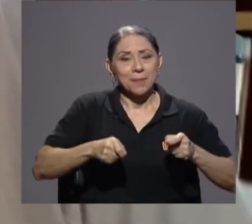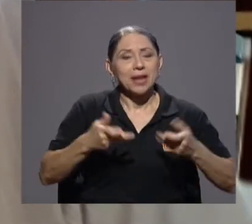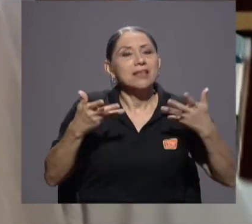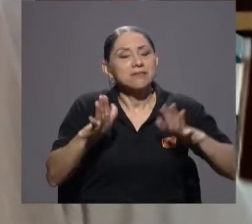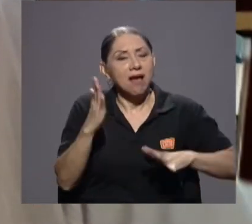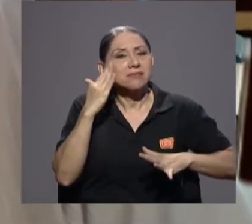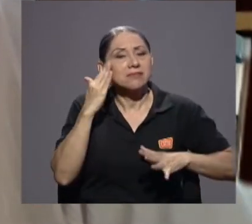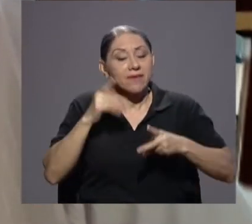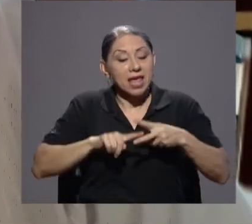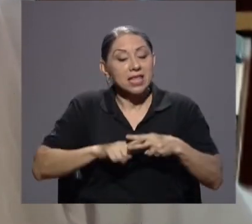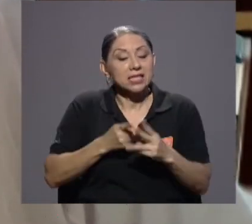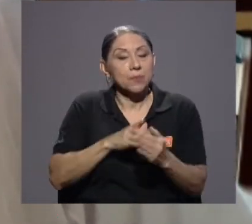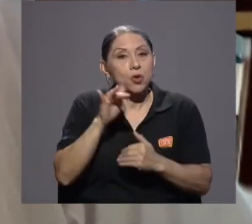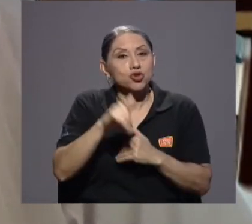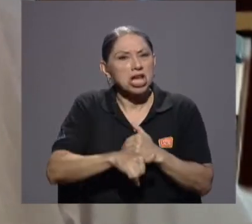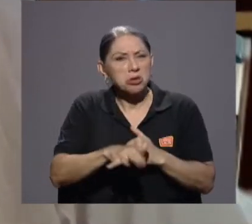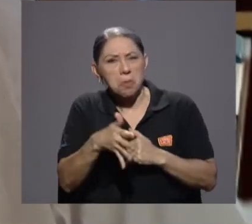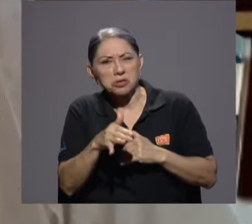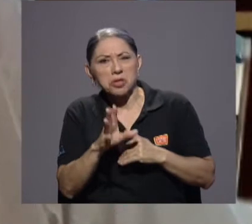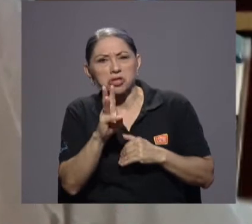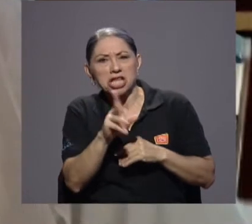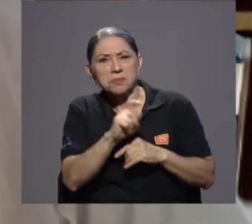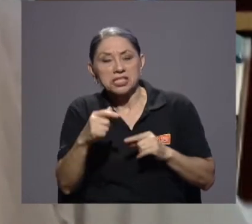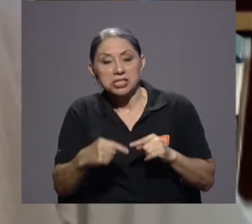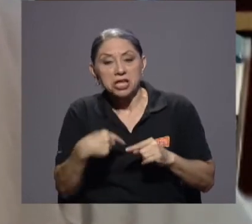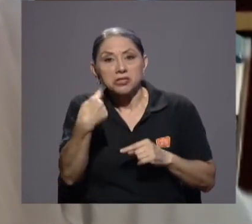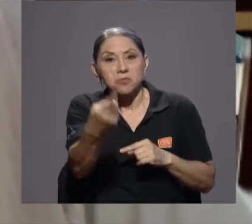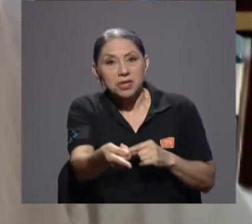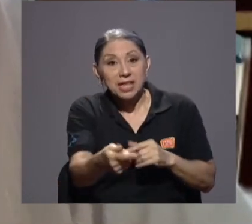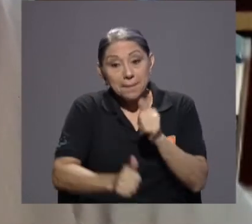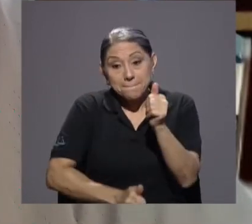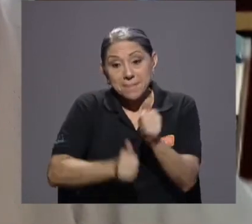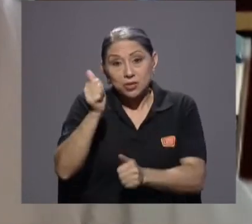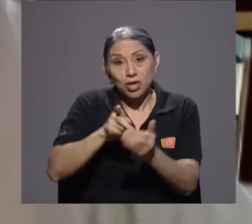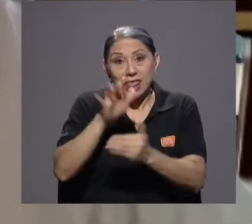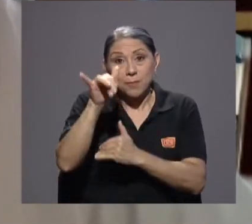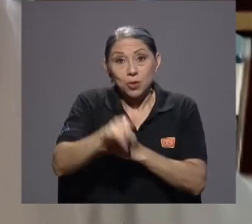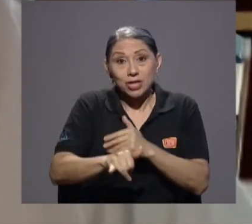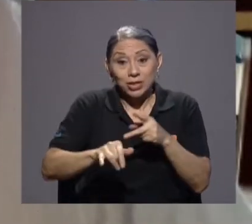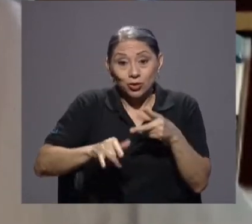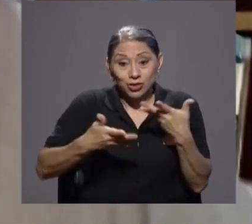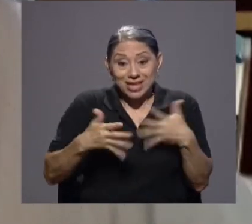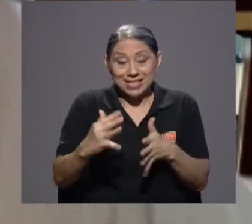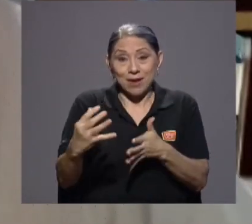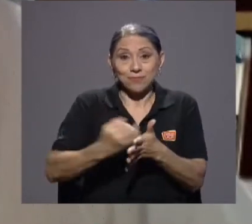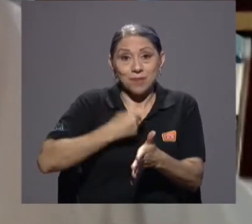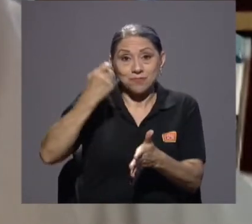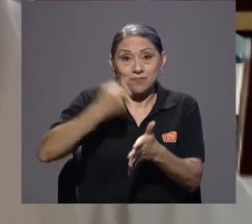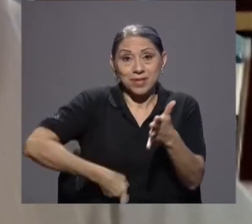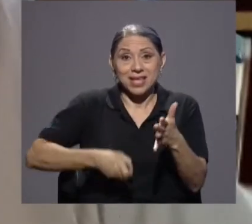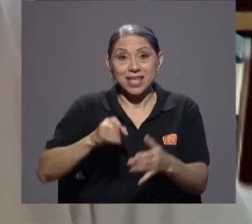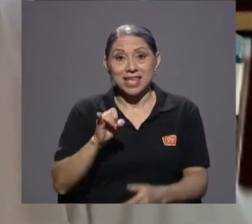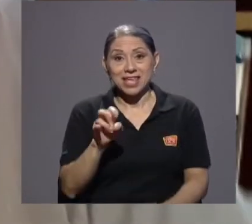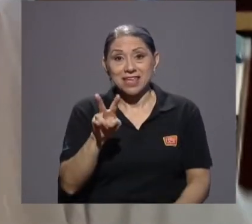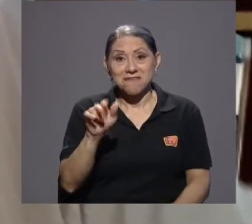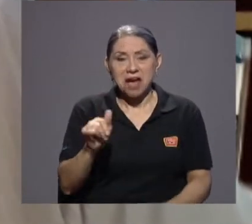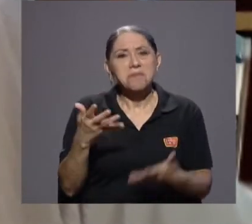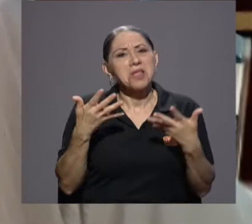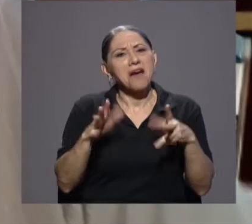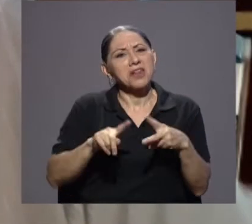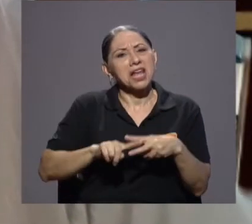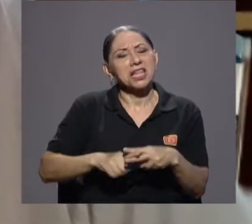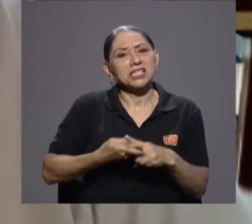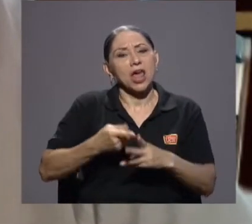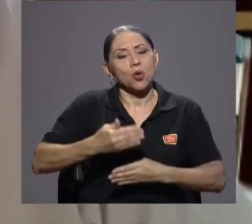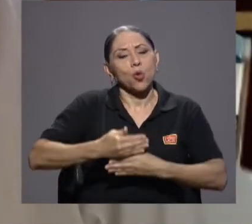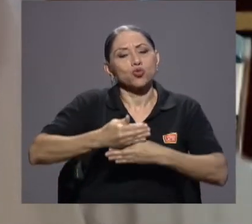proyectos está alrededor de 6 meses, así que la mayor parte de los proyectos que entraron en la gradualidad del IVA habrán iniciado construcción antes del